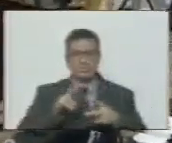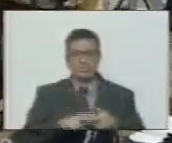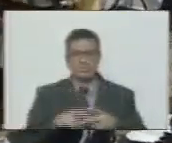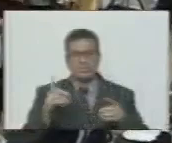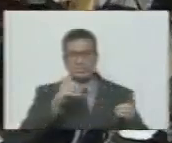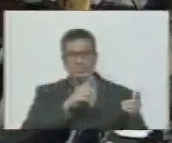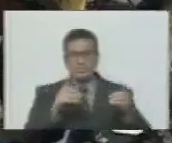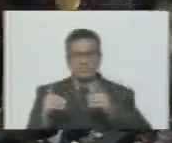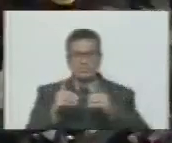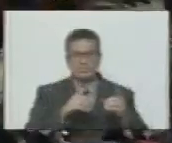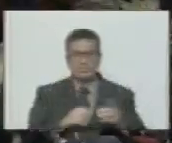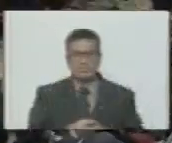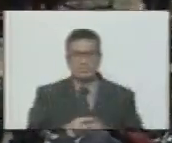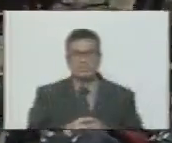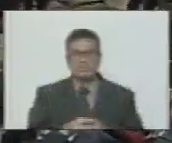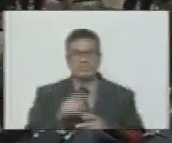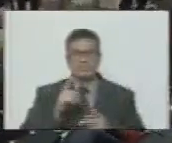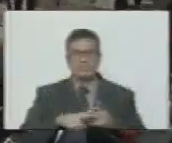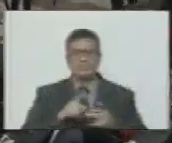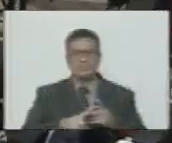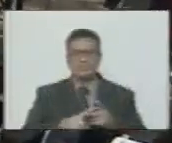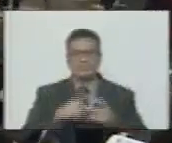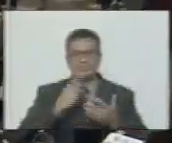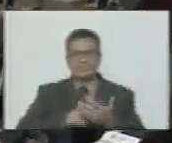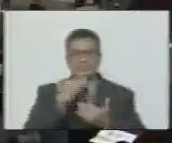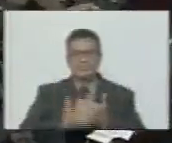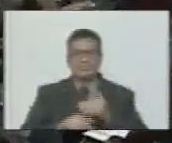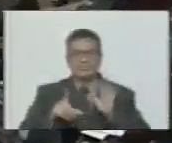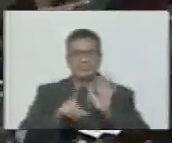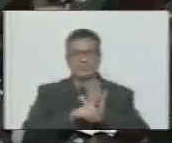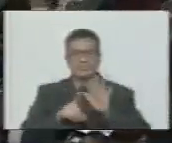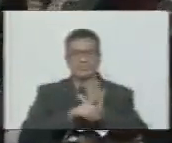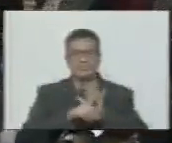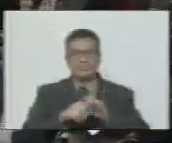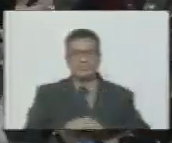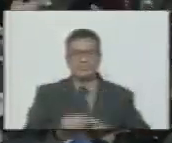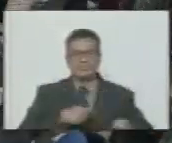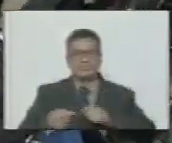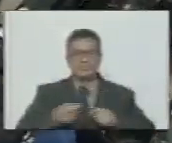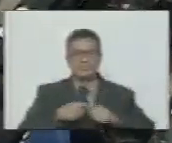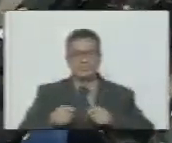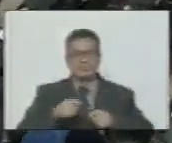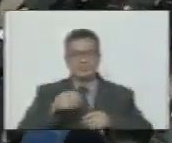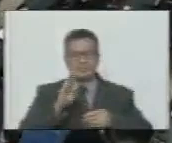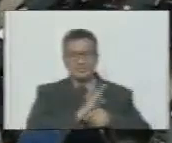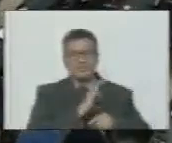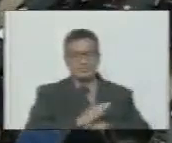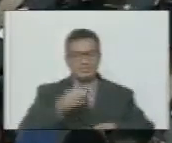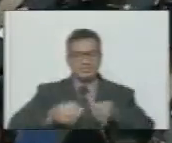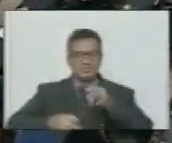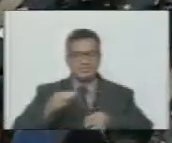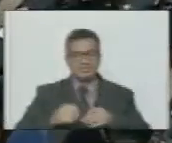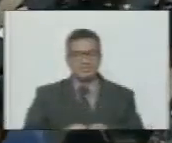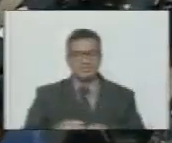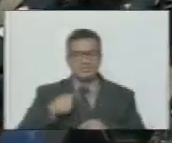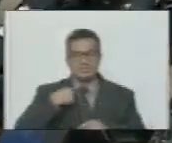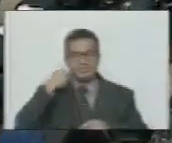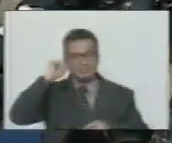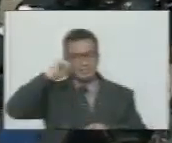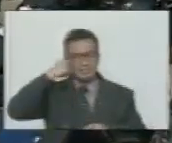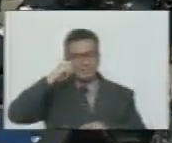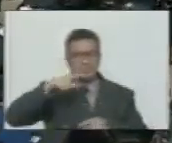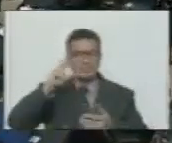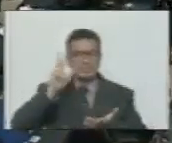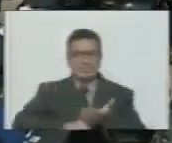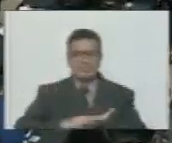segunda discusión del proyecto de ley de la actividad aseguradora. Ha